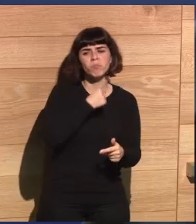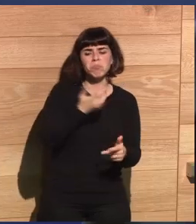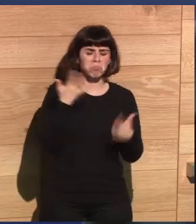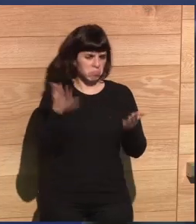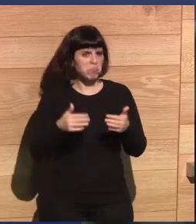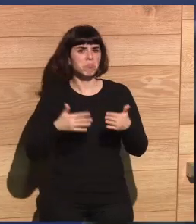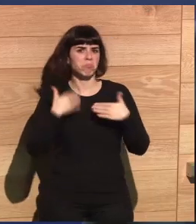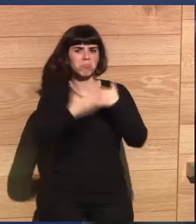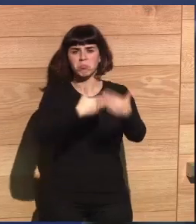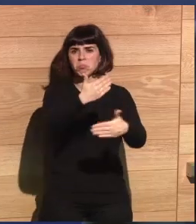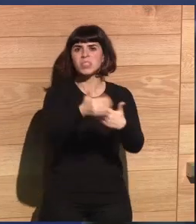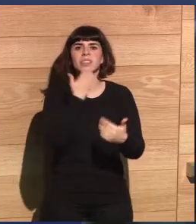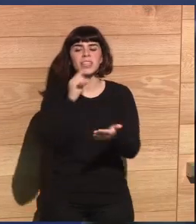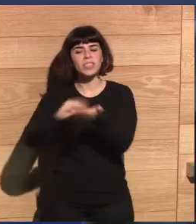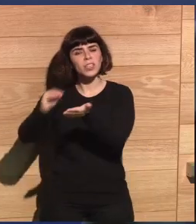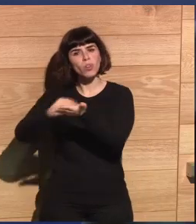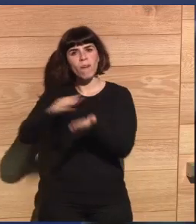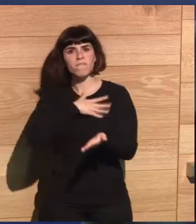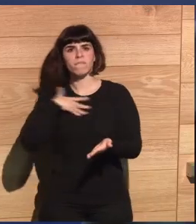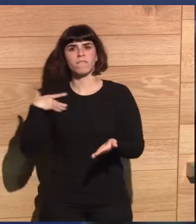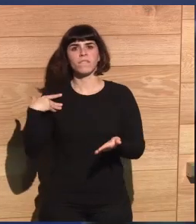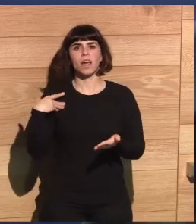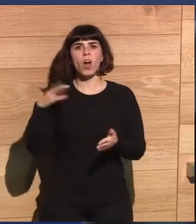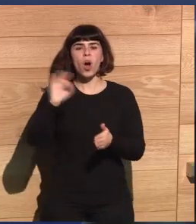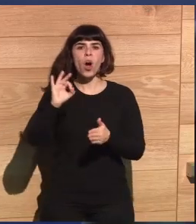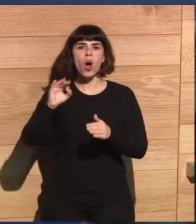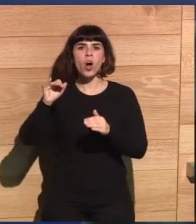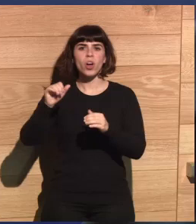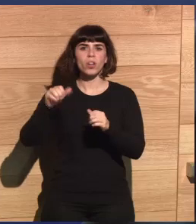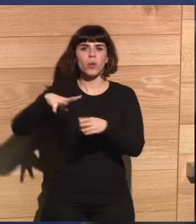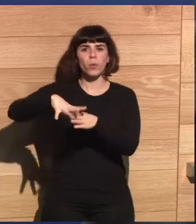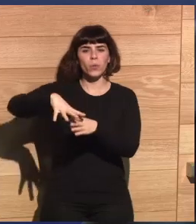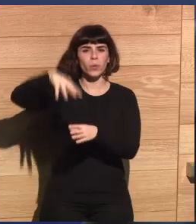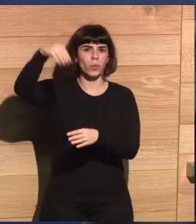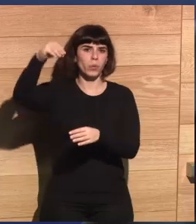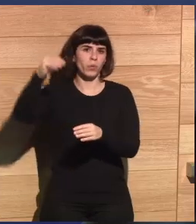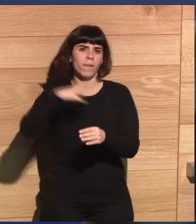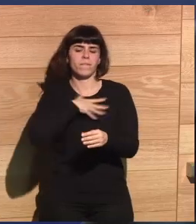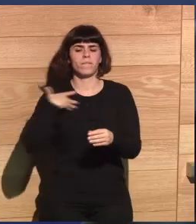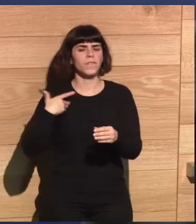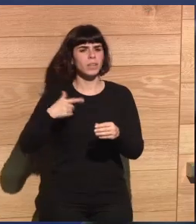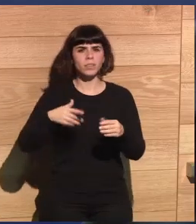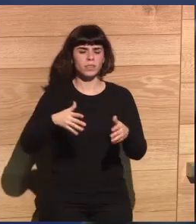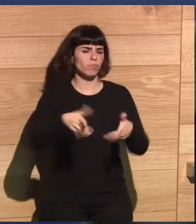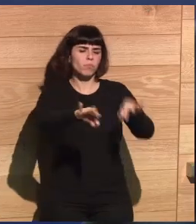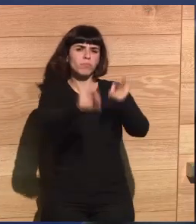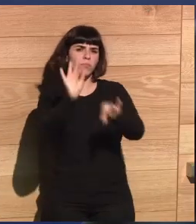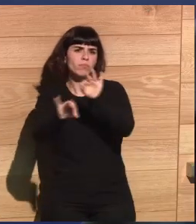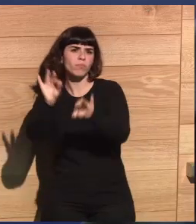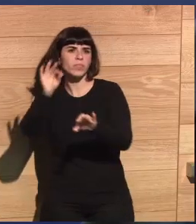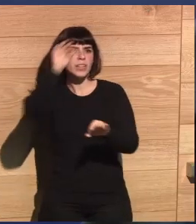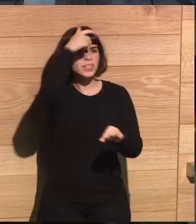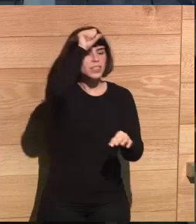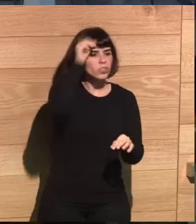si quieren ser escritores o pilotos de naves espaciales, que pueden ser lo que ellos quieran, ellos y ellas sobre todo. Bueno, los niños, las